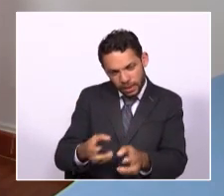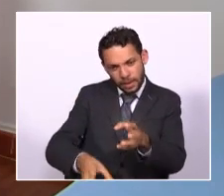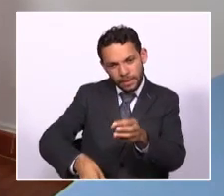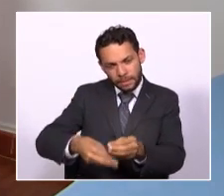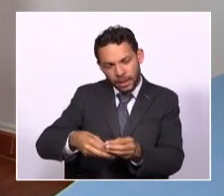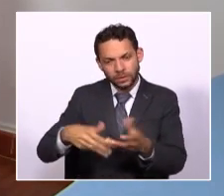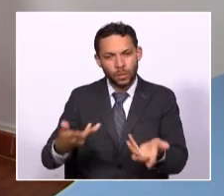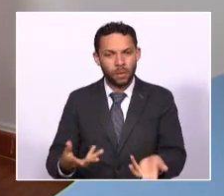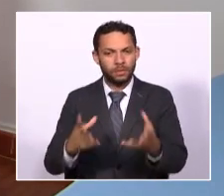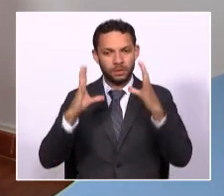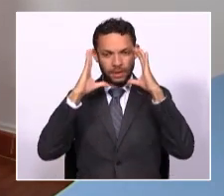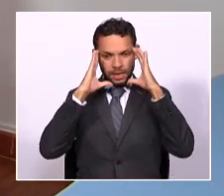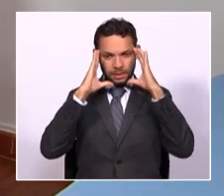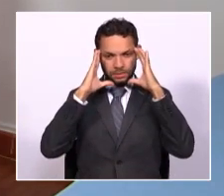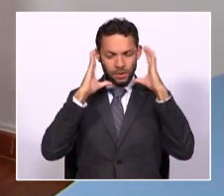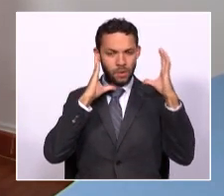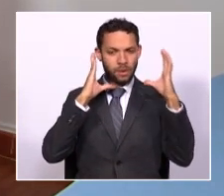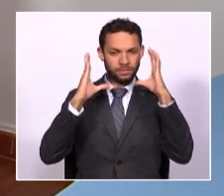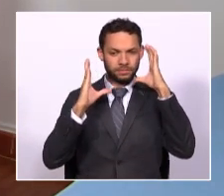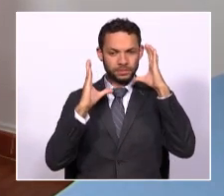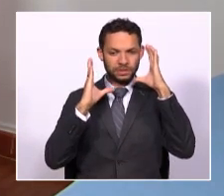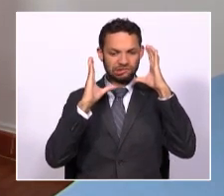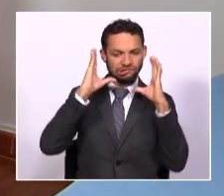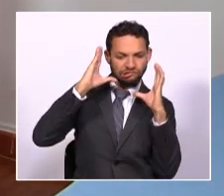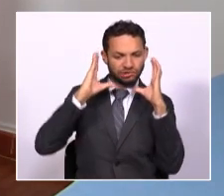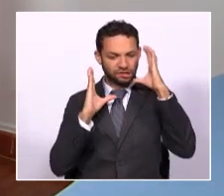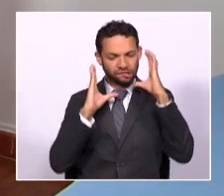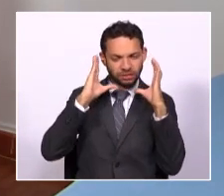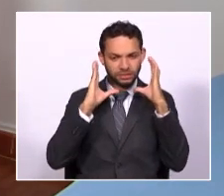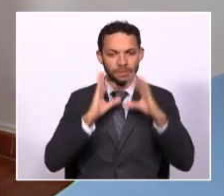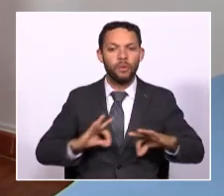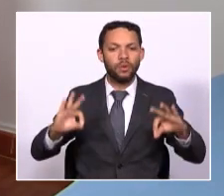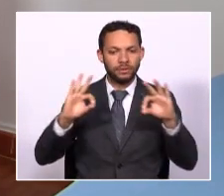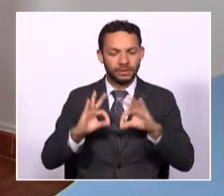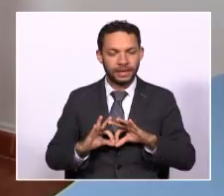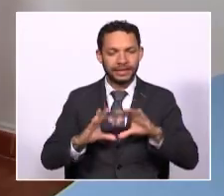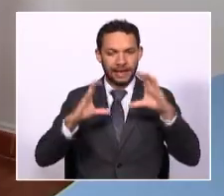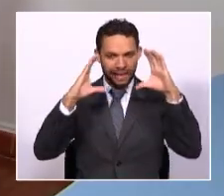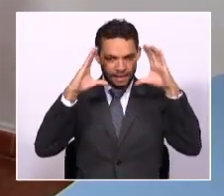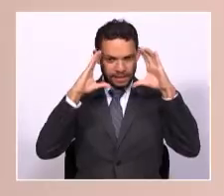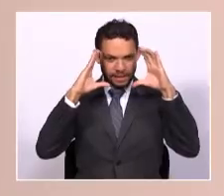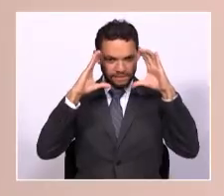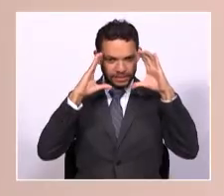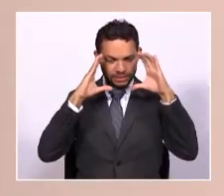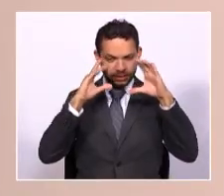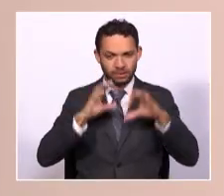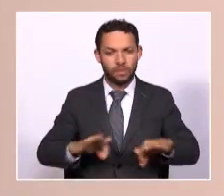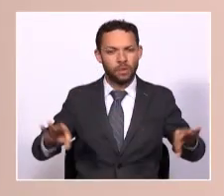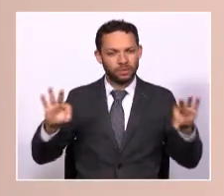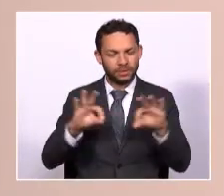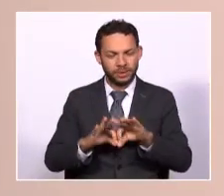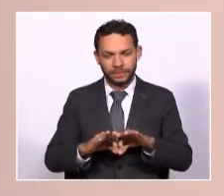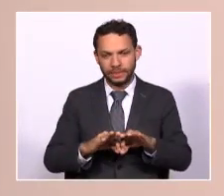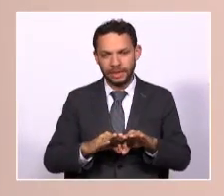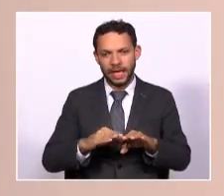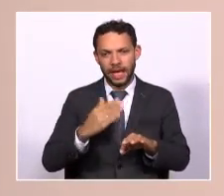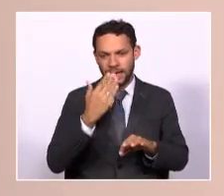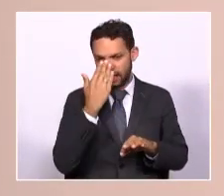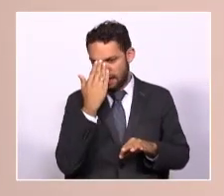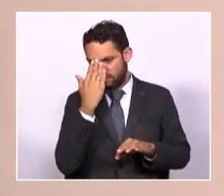de la cabeza, que no esté en retroversión o que no esté anteriorizada. Eso tiene que ver con la posición de la cabeza hacia atrás o hacia